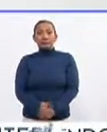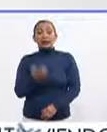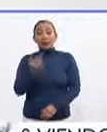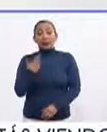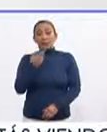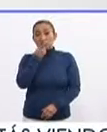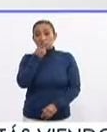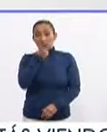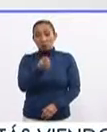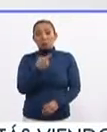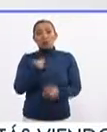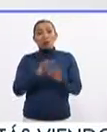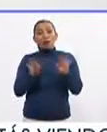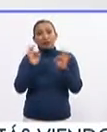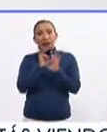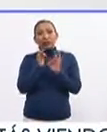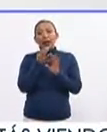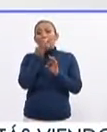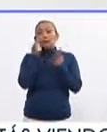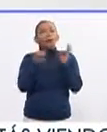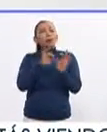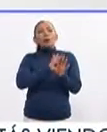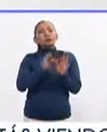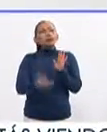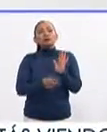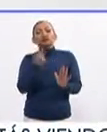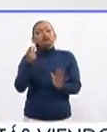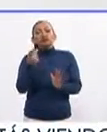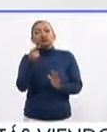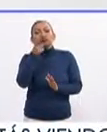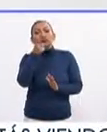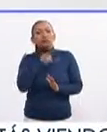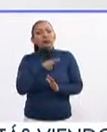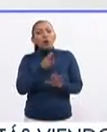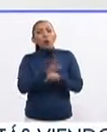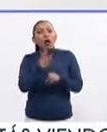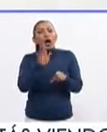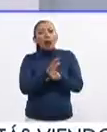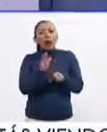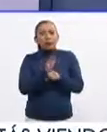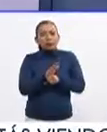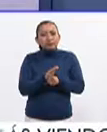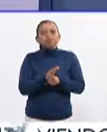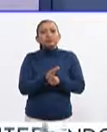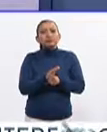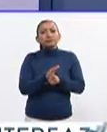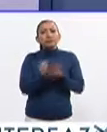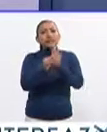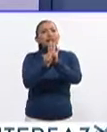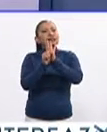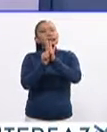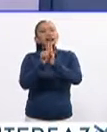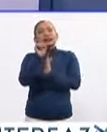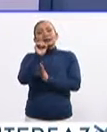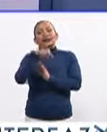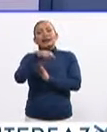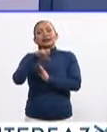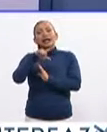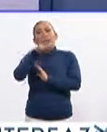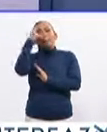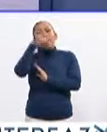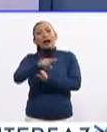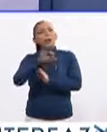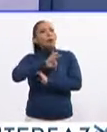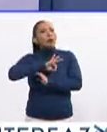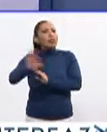importantísimo esto que nos comentas, comunicar es clave. ¿Nos podría repetir, por favor, cuáles son las señales específicas